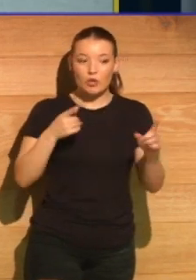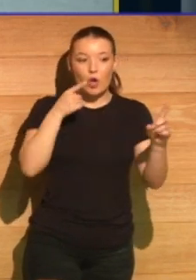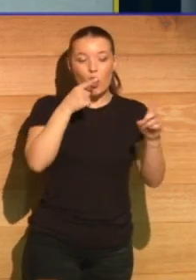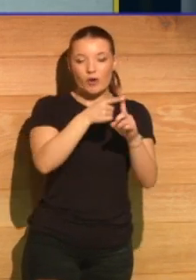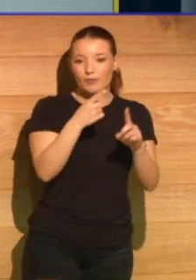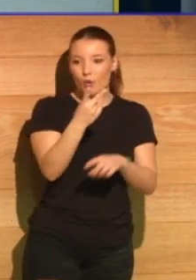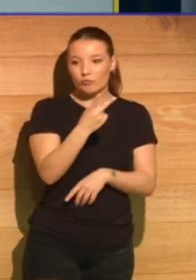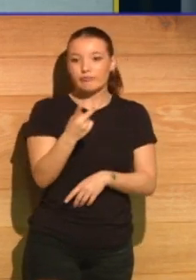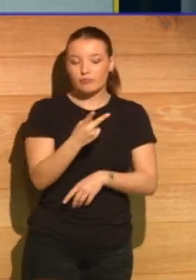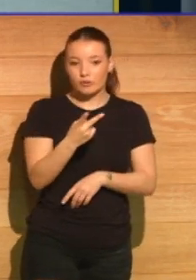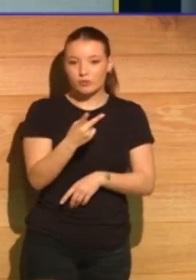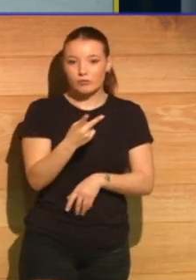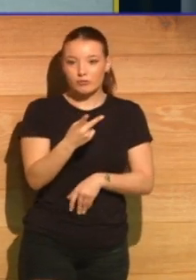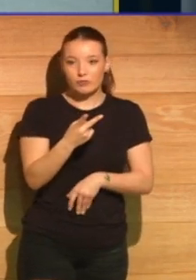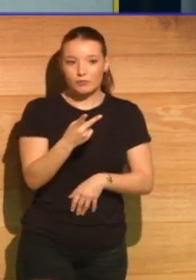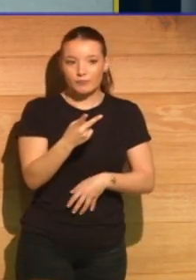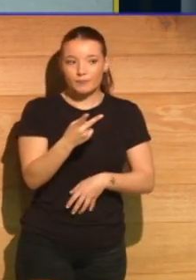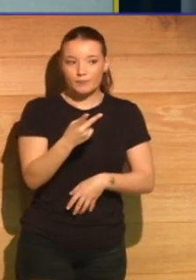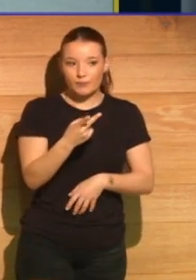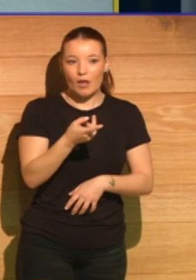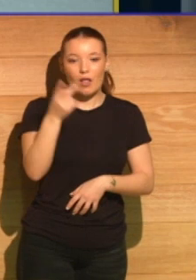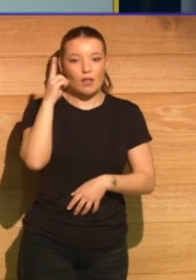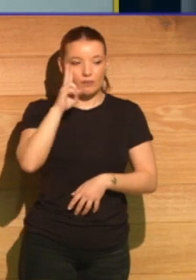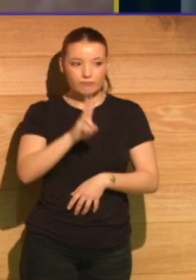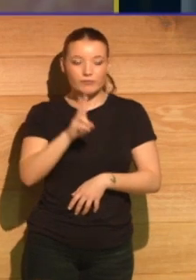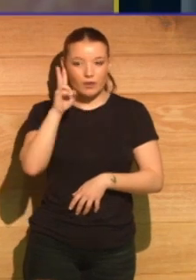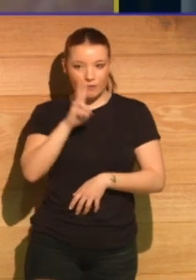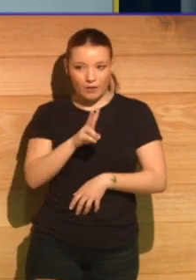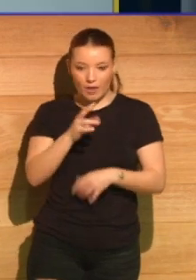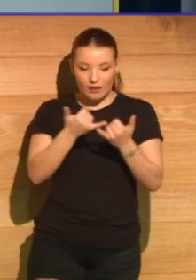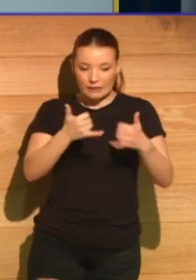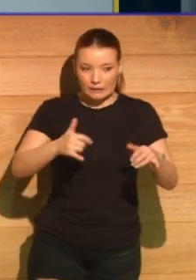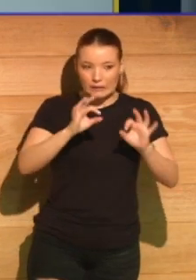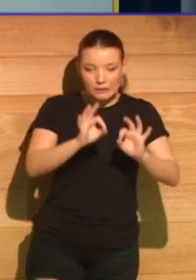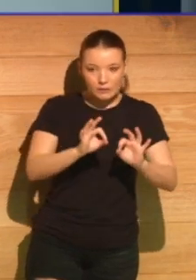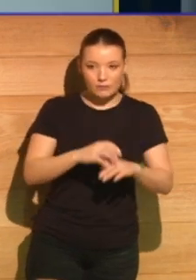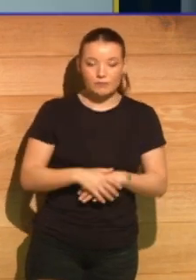objetivos yo creo que se marcan bien en este acto que estamos realizando.